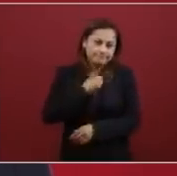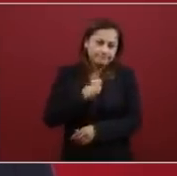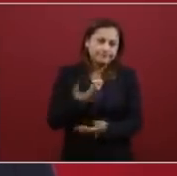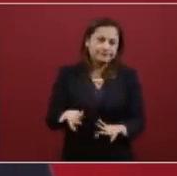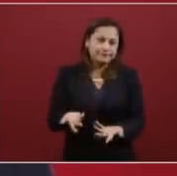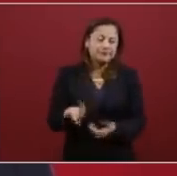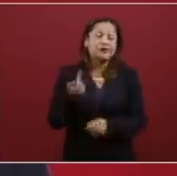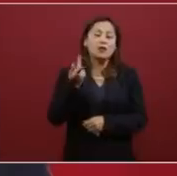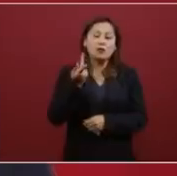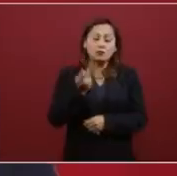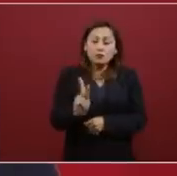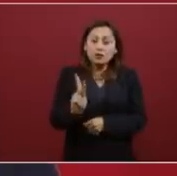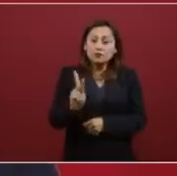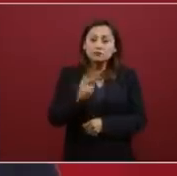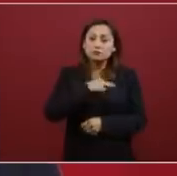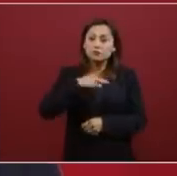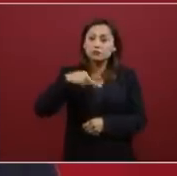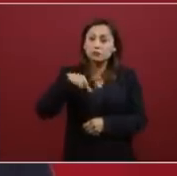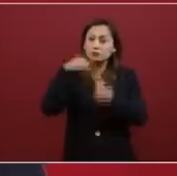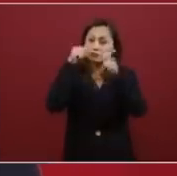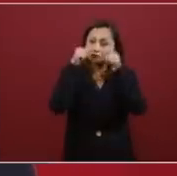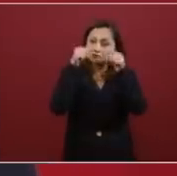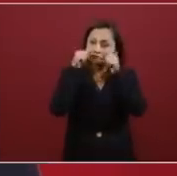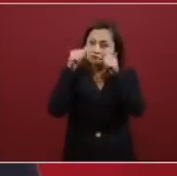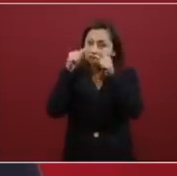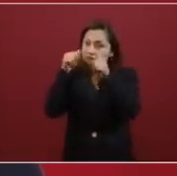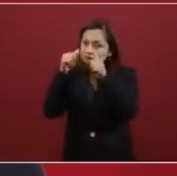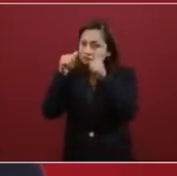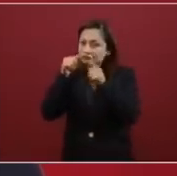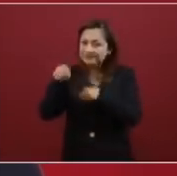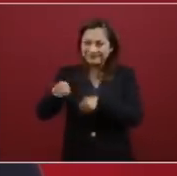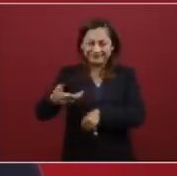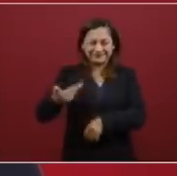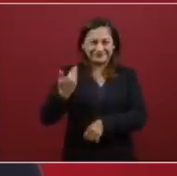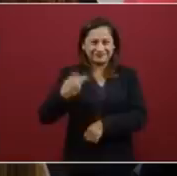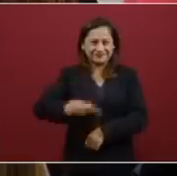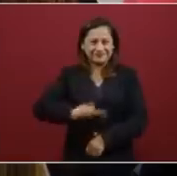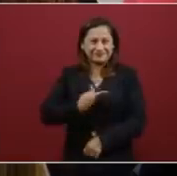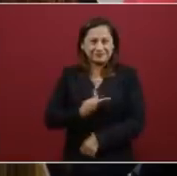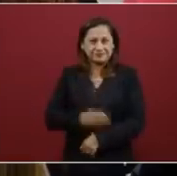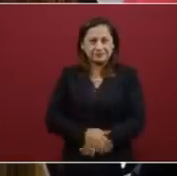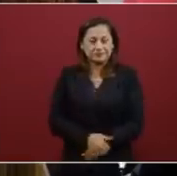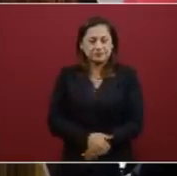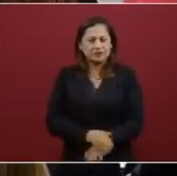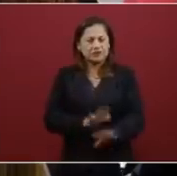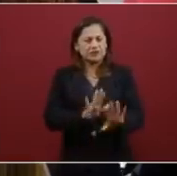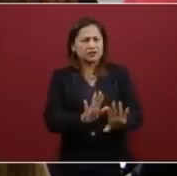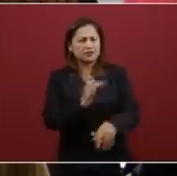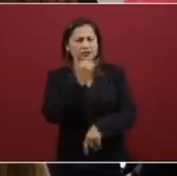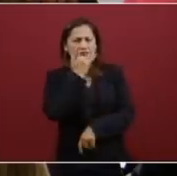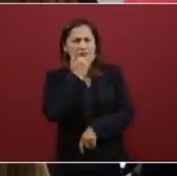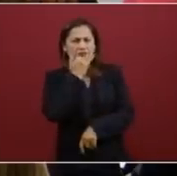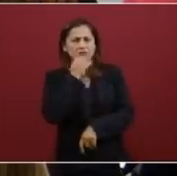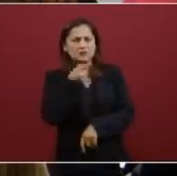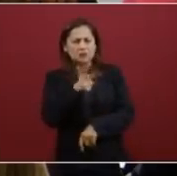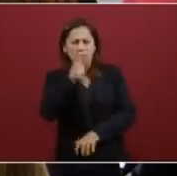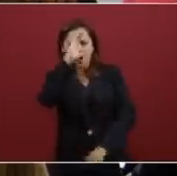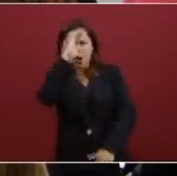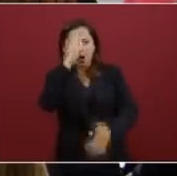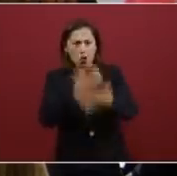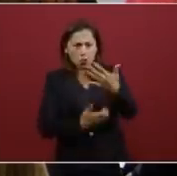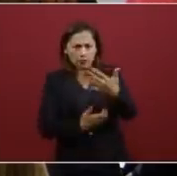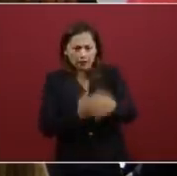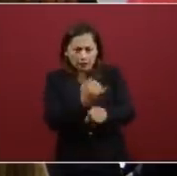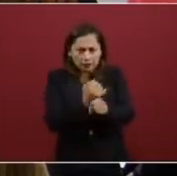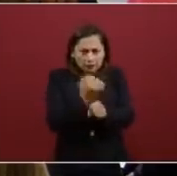estamos atendiendo todo esto por lo de tu pregunta. Y, perdón, entonces, ¿habría una revisión de los contratos? ¿O se